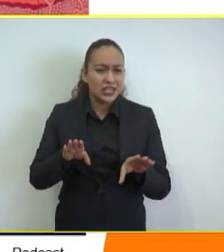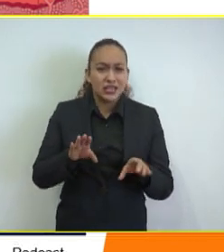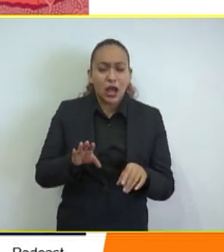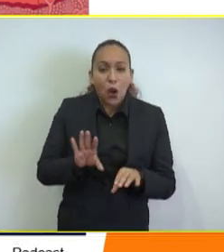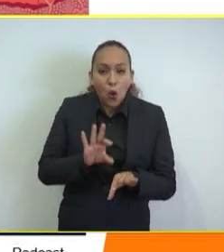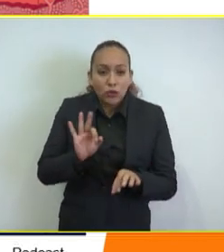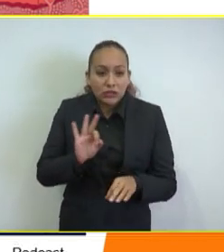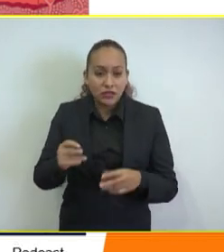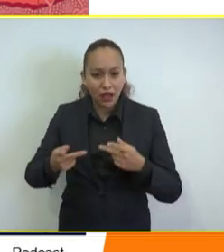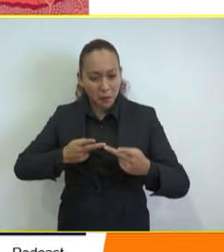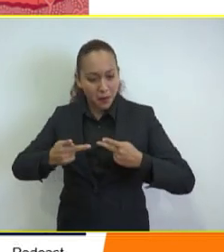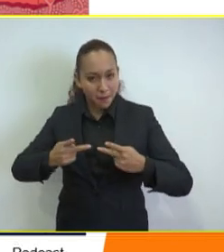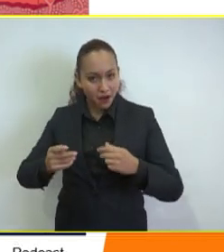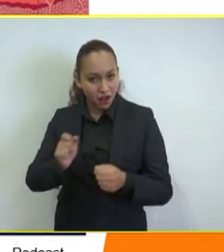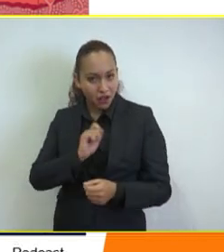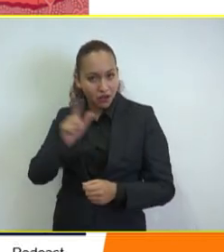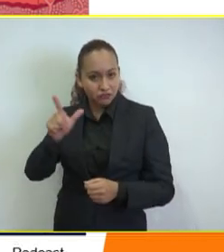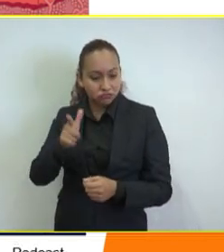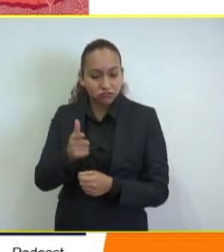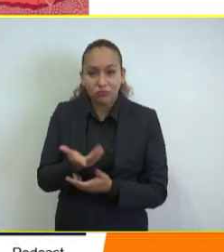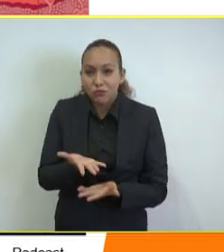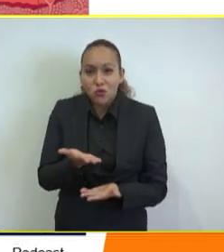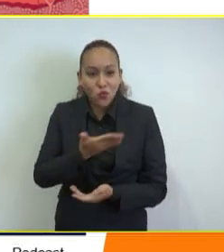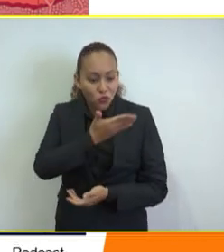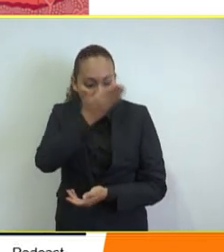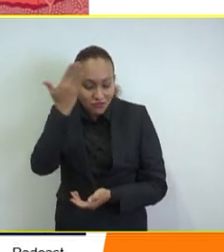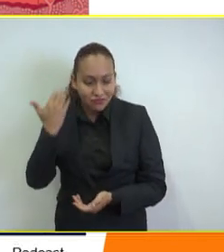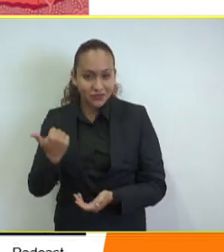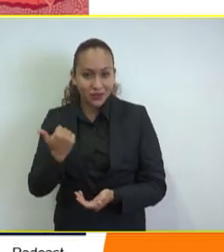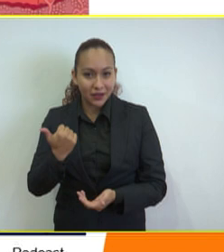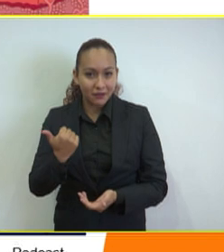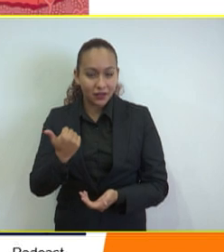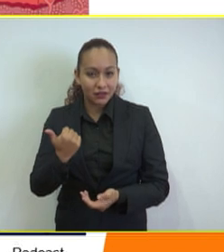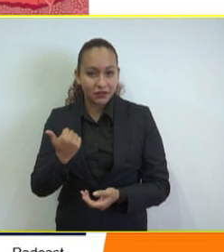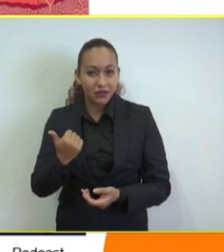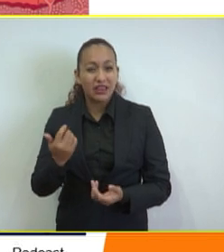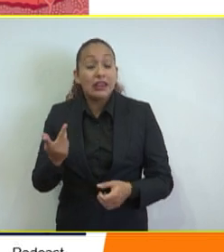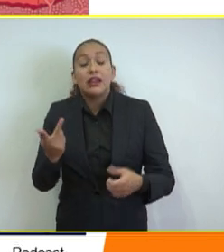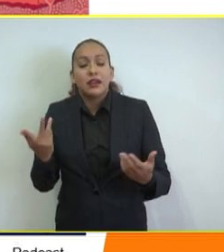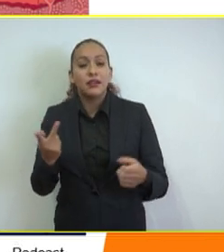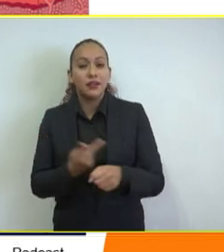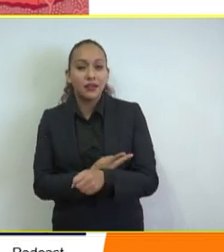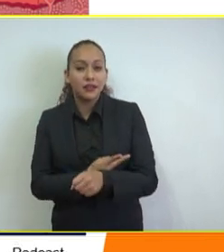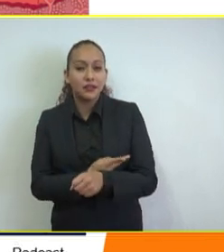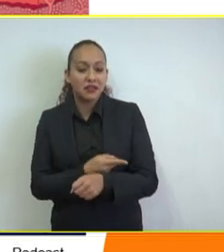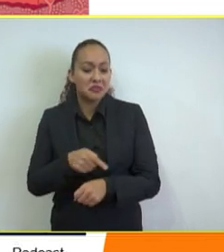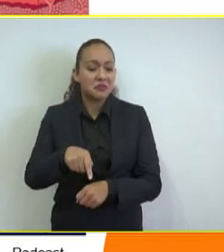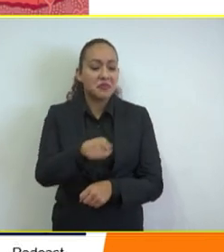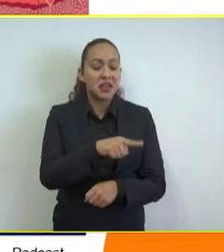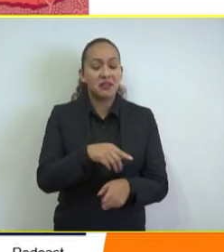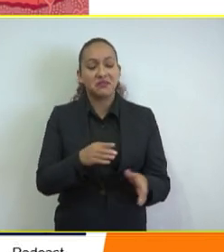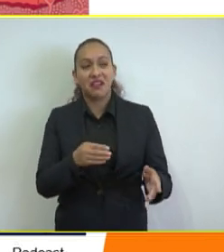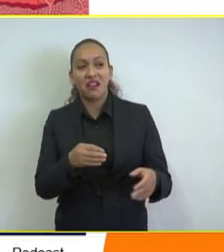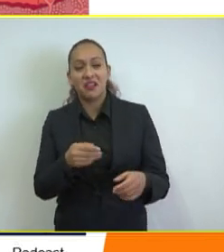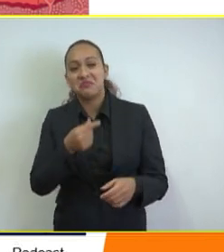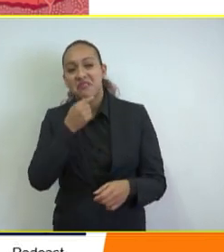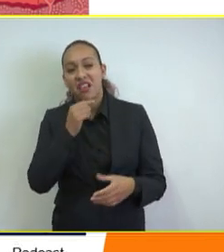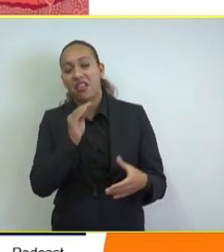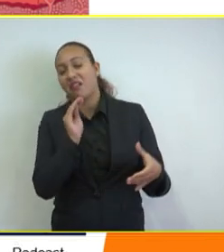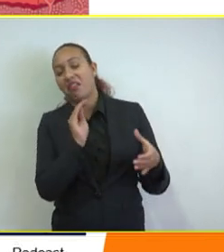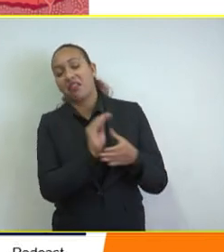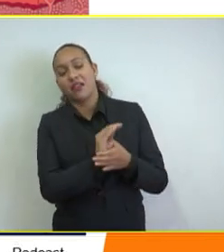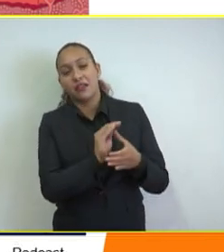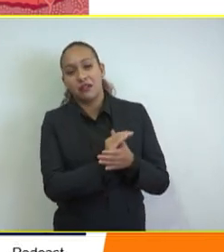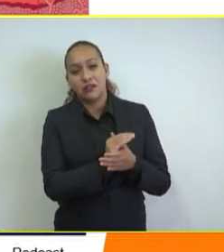pedagógica, los directivos tienen, digamos, o toman, mejor dicho, actitudes pasivas ante este problema y